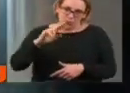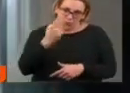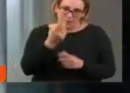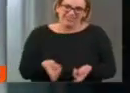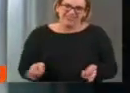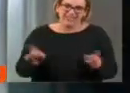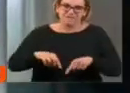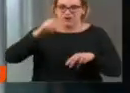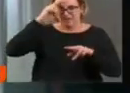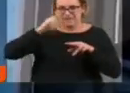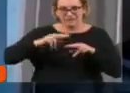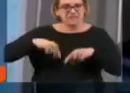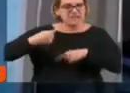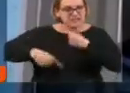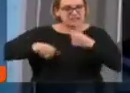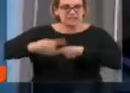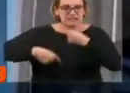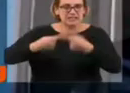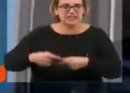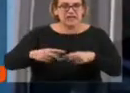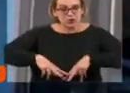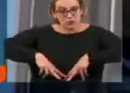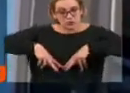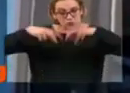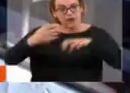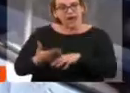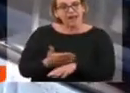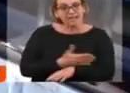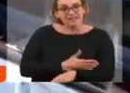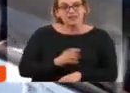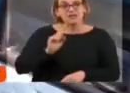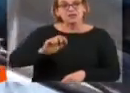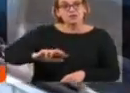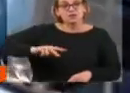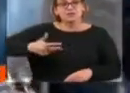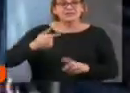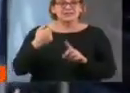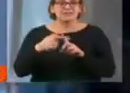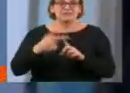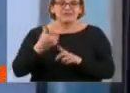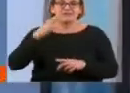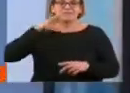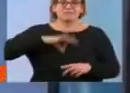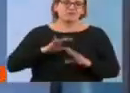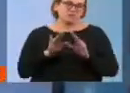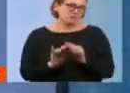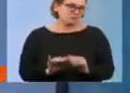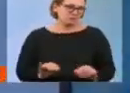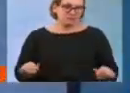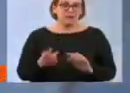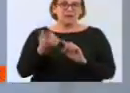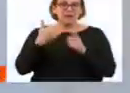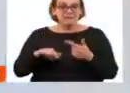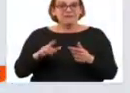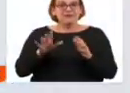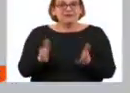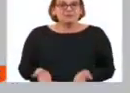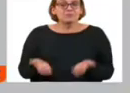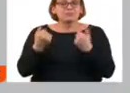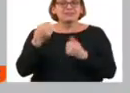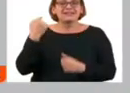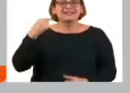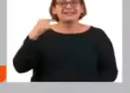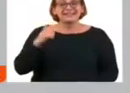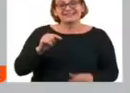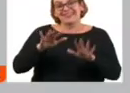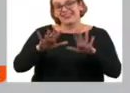tan persistente. Estudios posteriores determinaron que tras su tercer positivo la carga viral era baja. Pero recién tuvo su negativo el 10